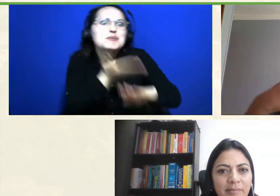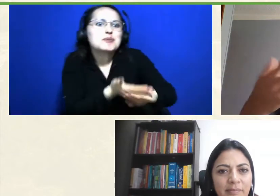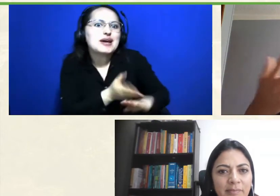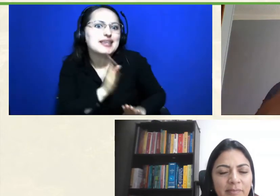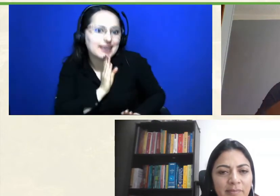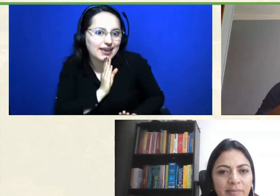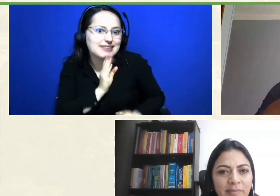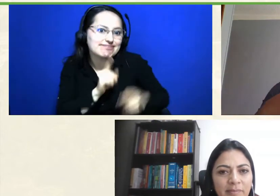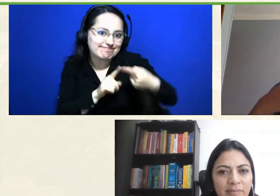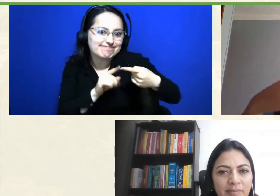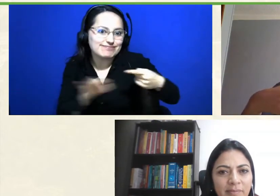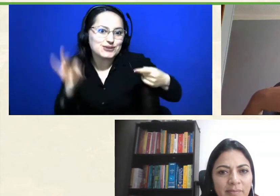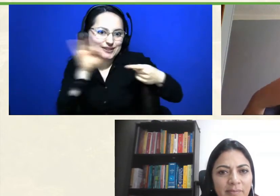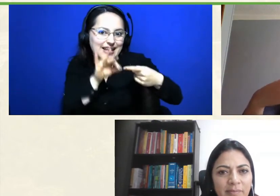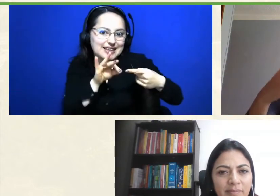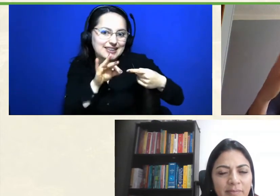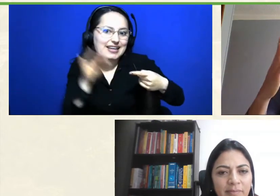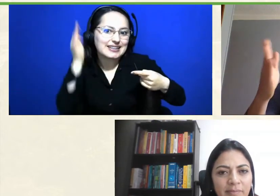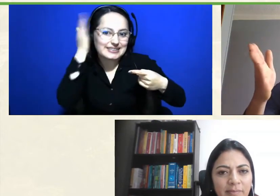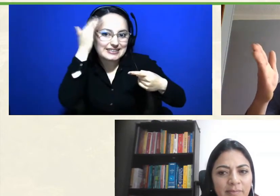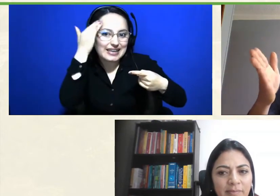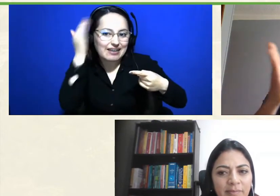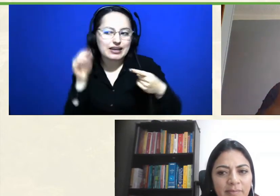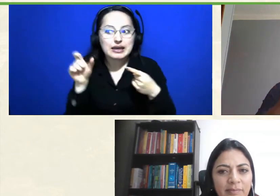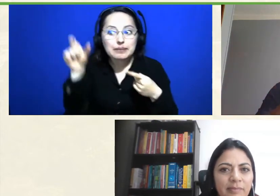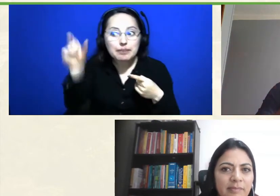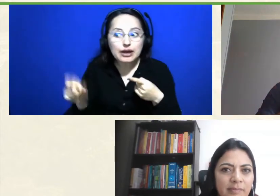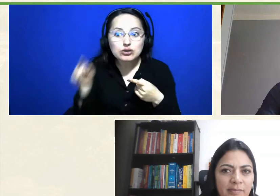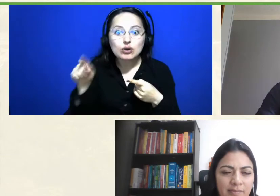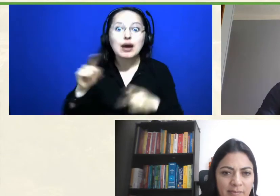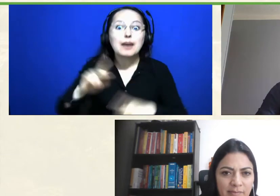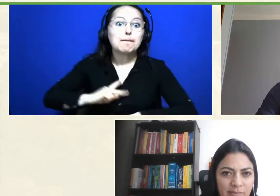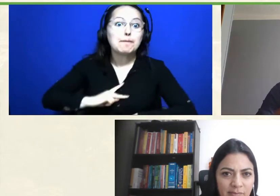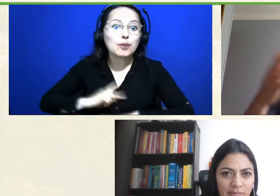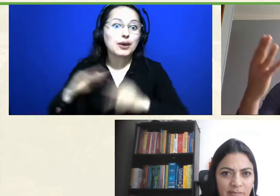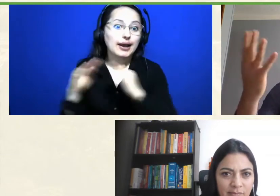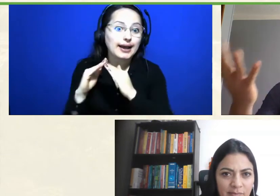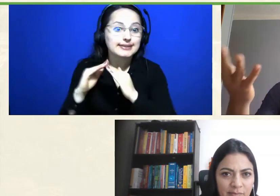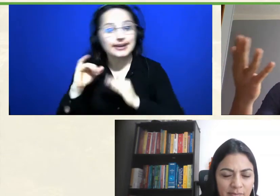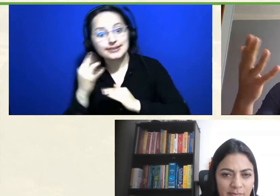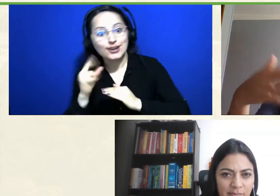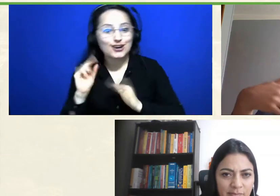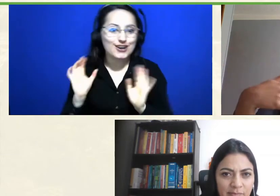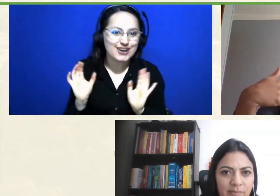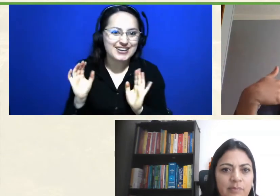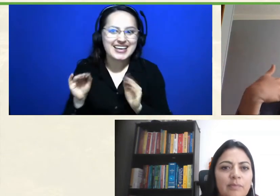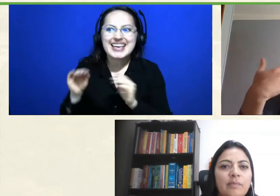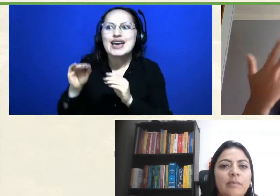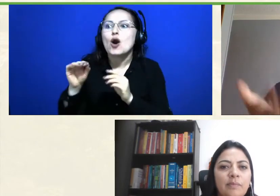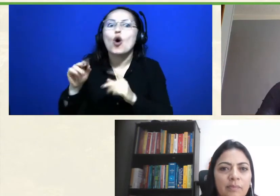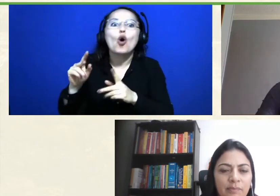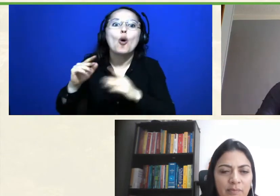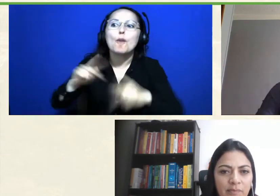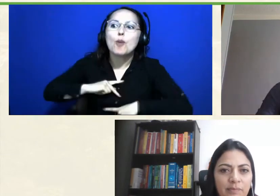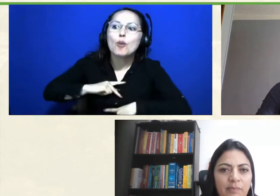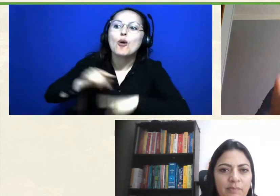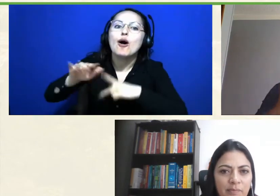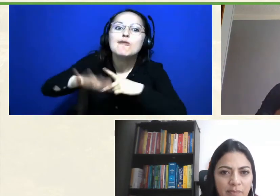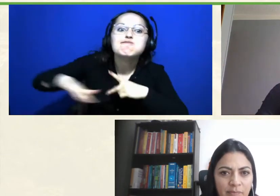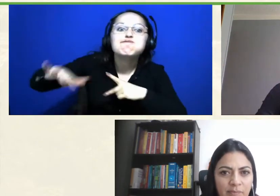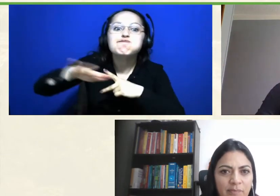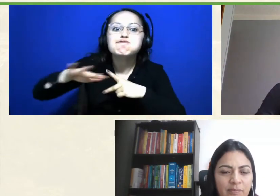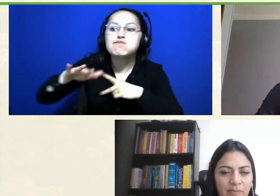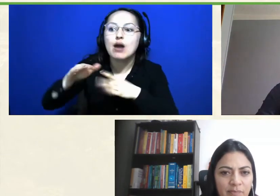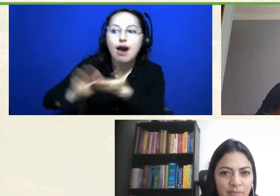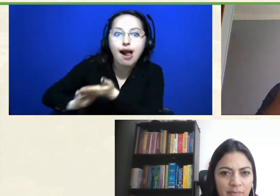porque a nosotros nos permite como filtro determinar si esa persona es propietaria o no dentro del área de influencia de la postulación que van a realizar, que